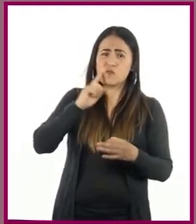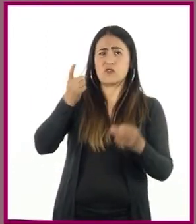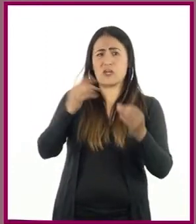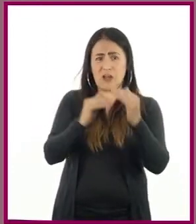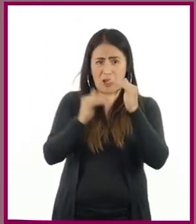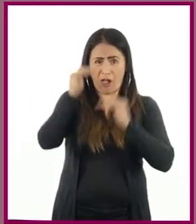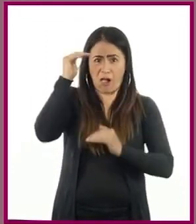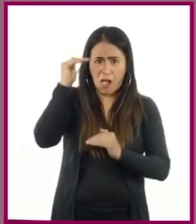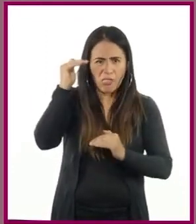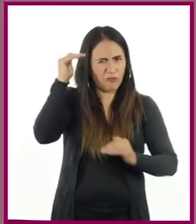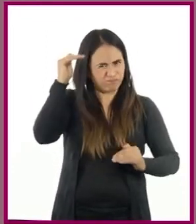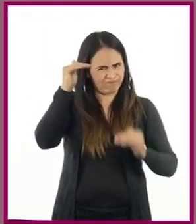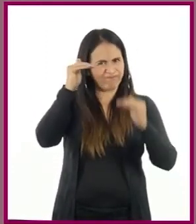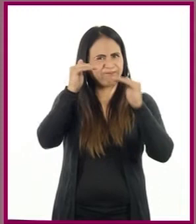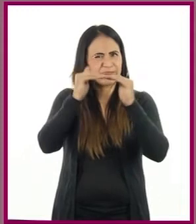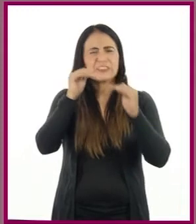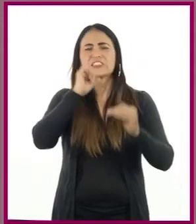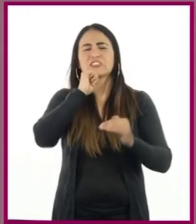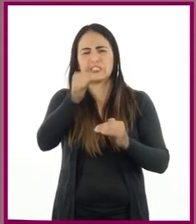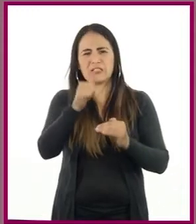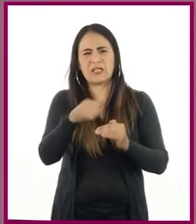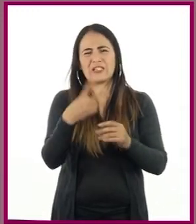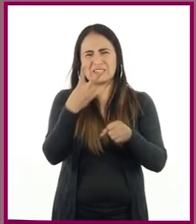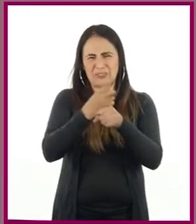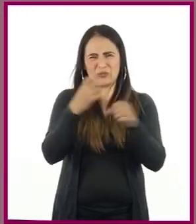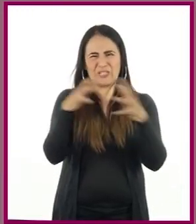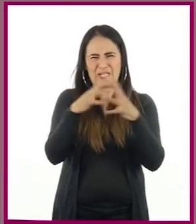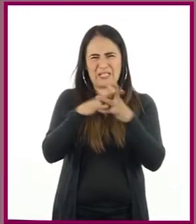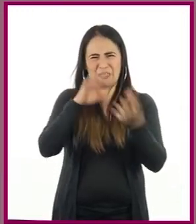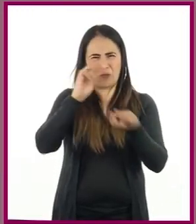al mercado laboral a partir de la Segunda Guerra Mundial.